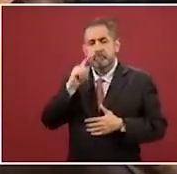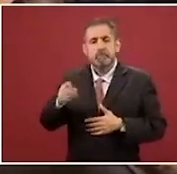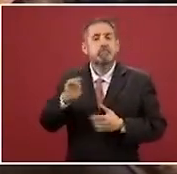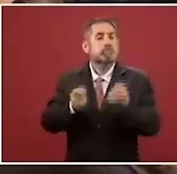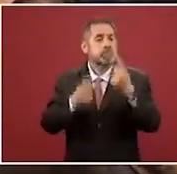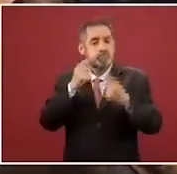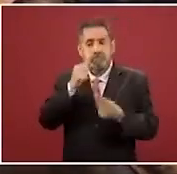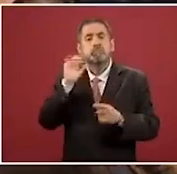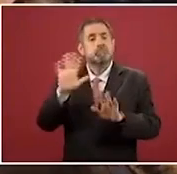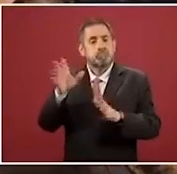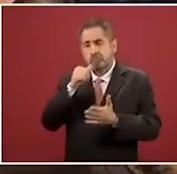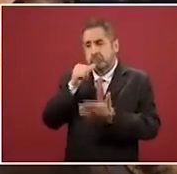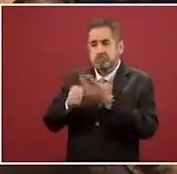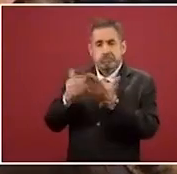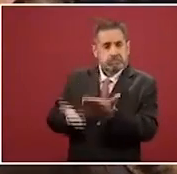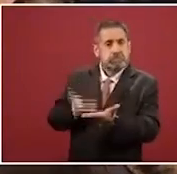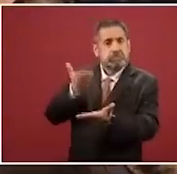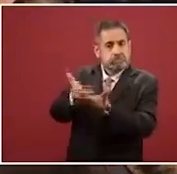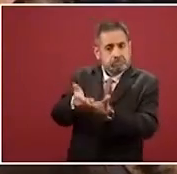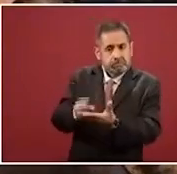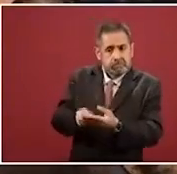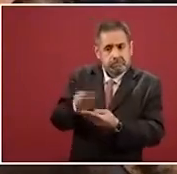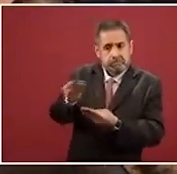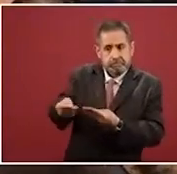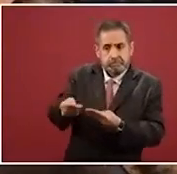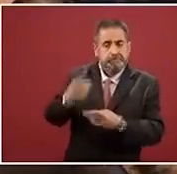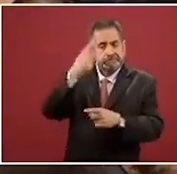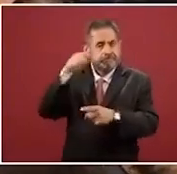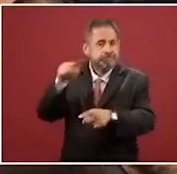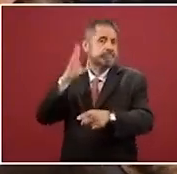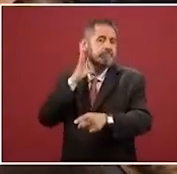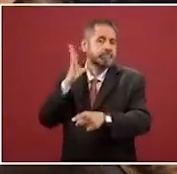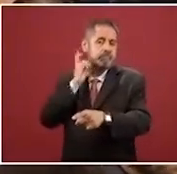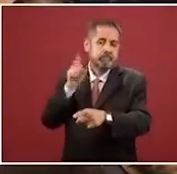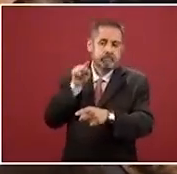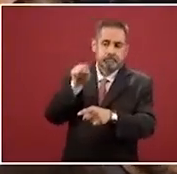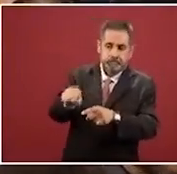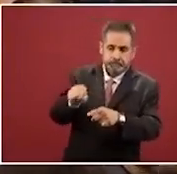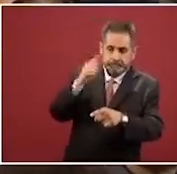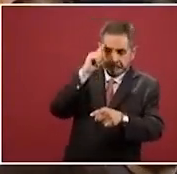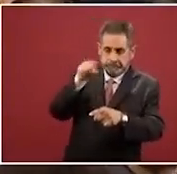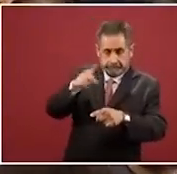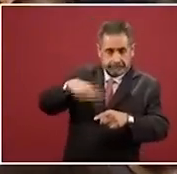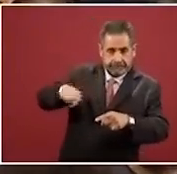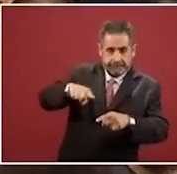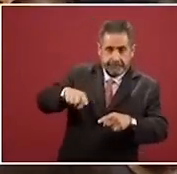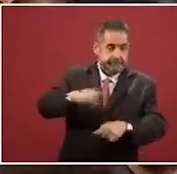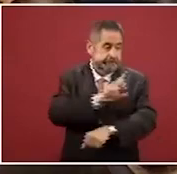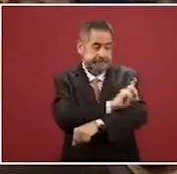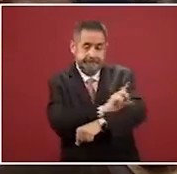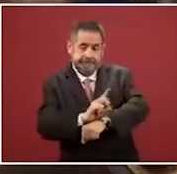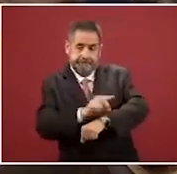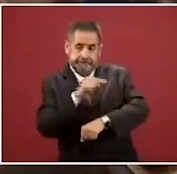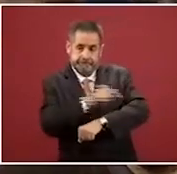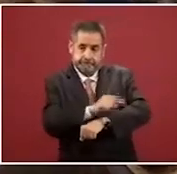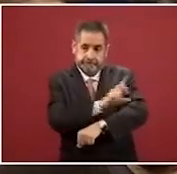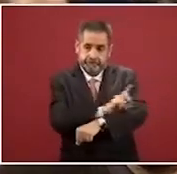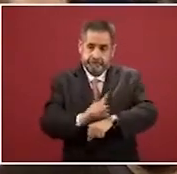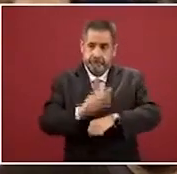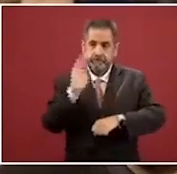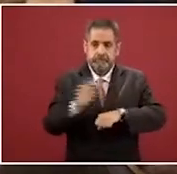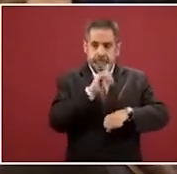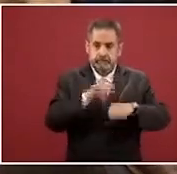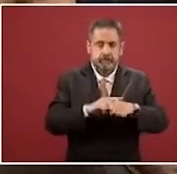enviado iniciativas en la Cámara de Diputados para que los delegados federales,